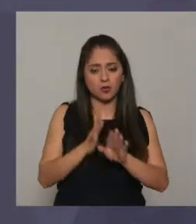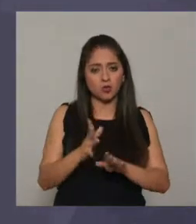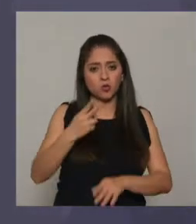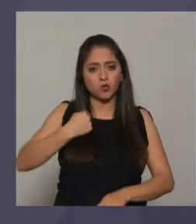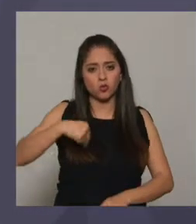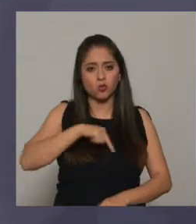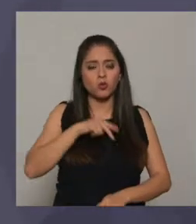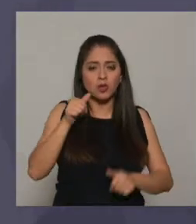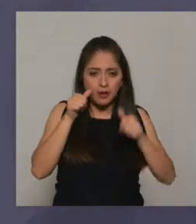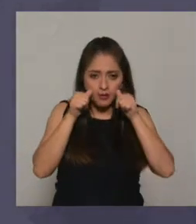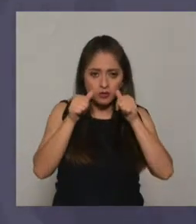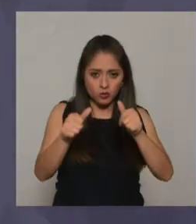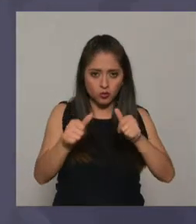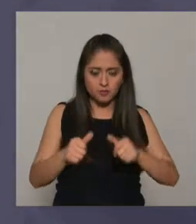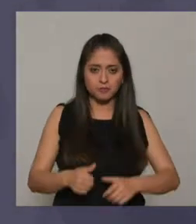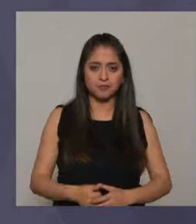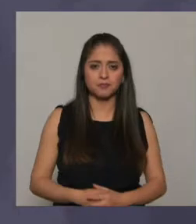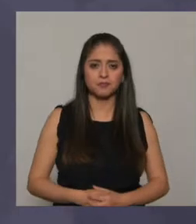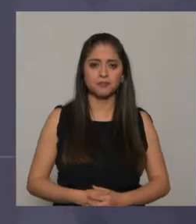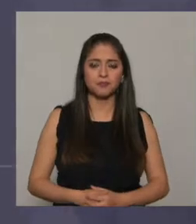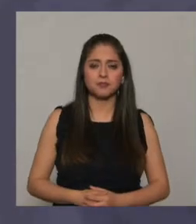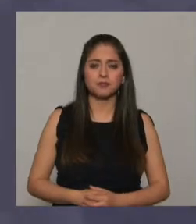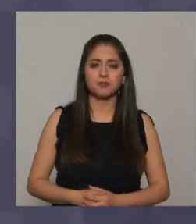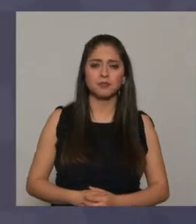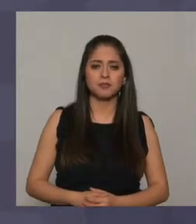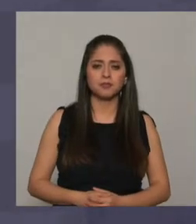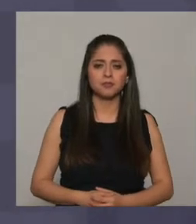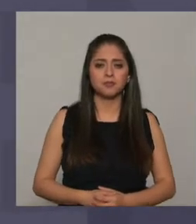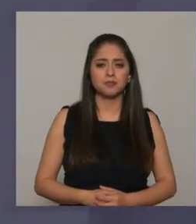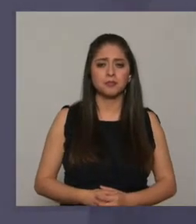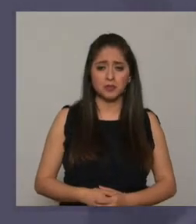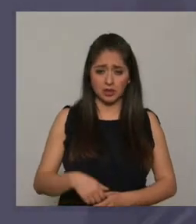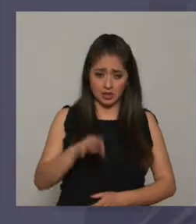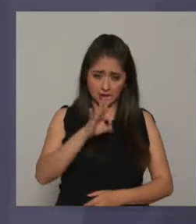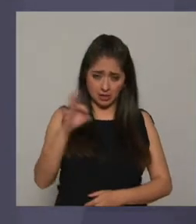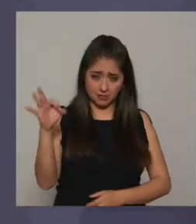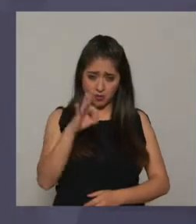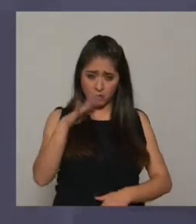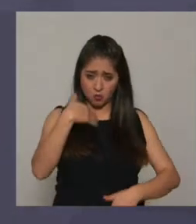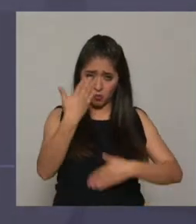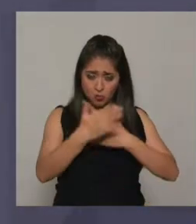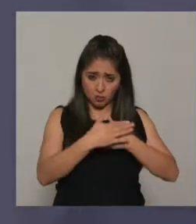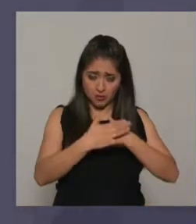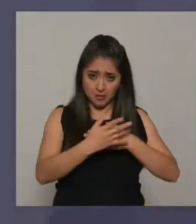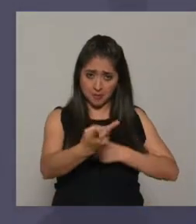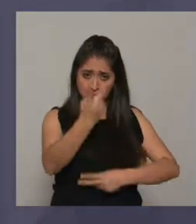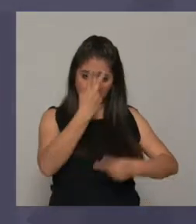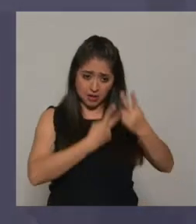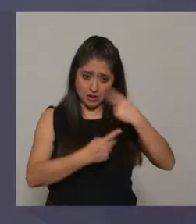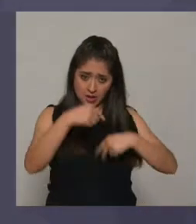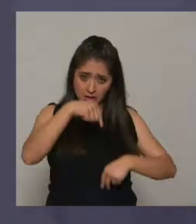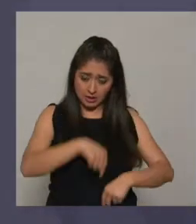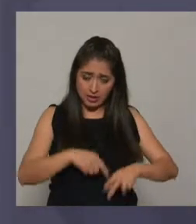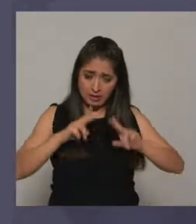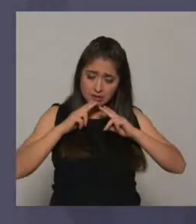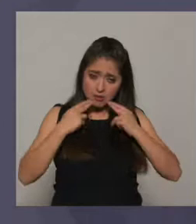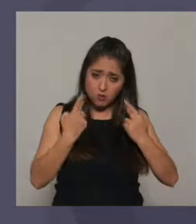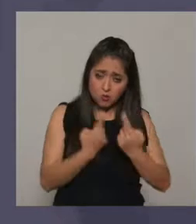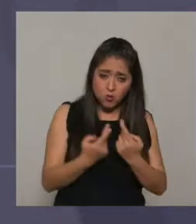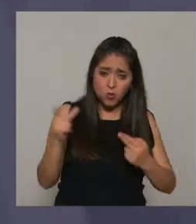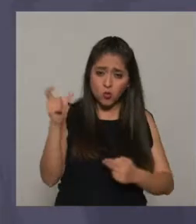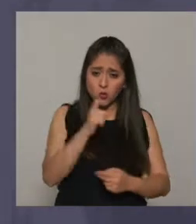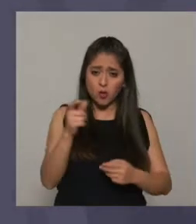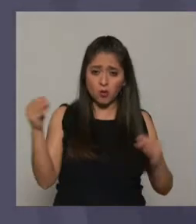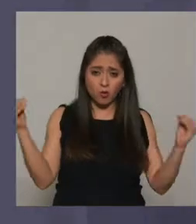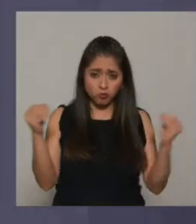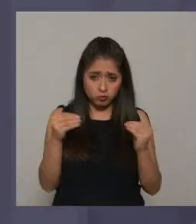al pendiente. ¿Te parece si podemos hacer otra mesa y el compromiso de tu parte a venir a una nueva mesa una vez que ya se tenga todo completo? Pues